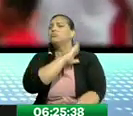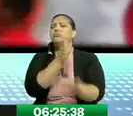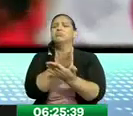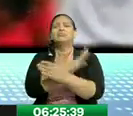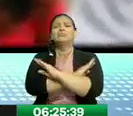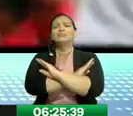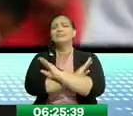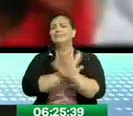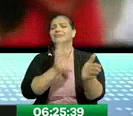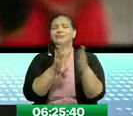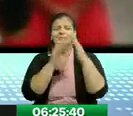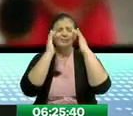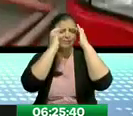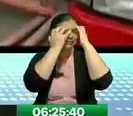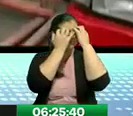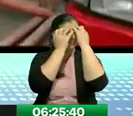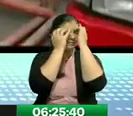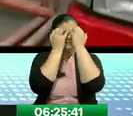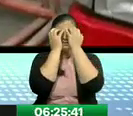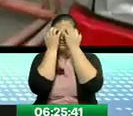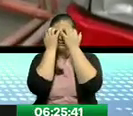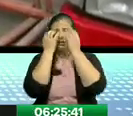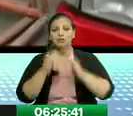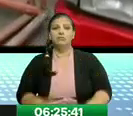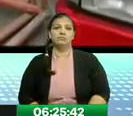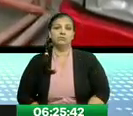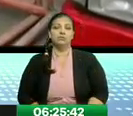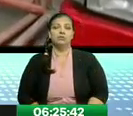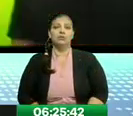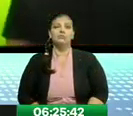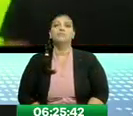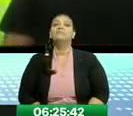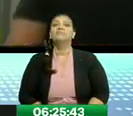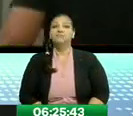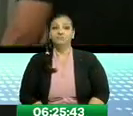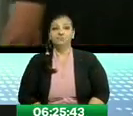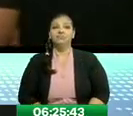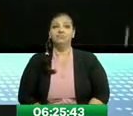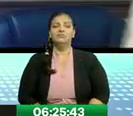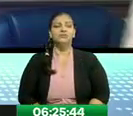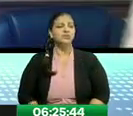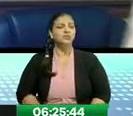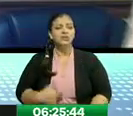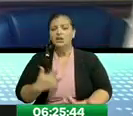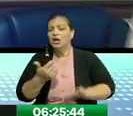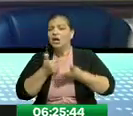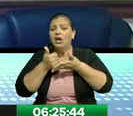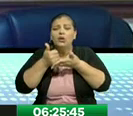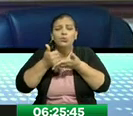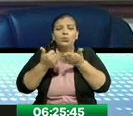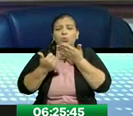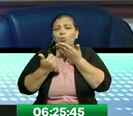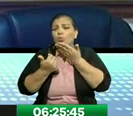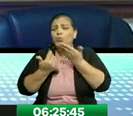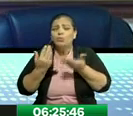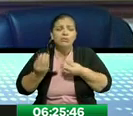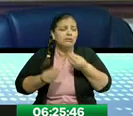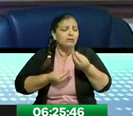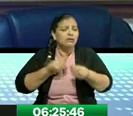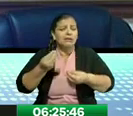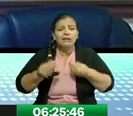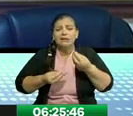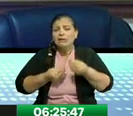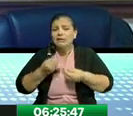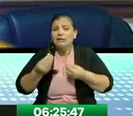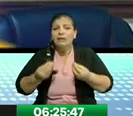que no conoce, aquella persona que desconoce el proceder, el desenvolvimiento de un hogar donde tiene